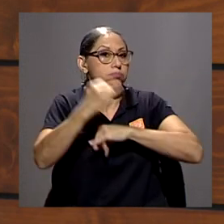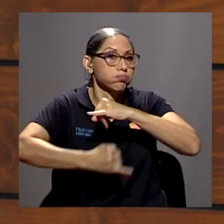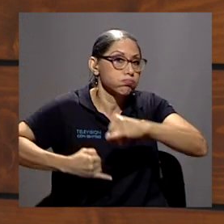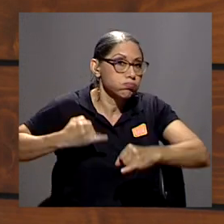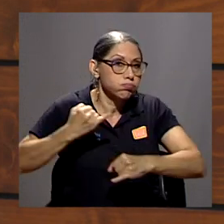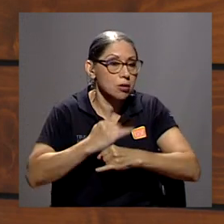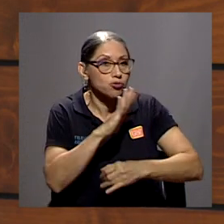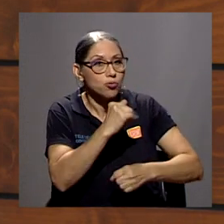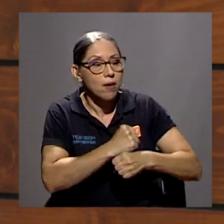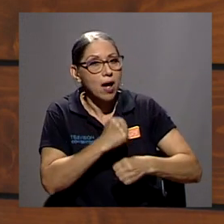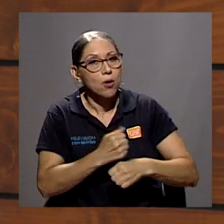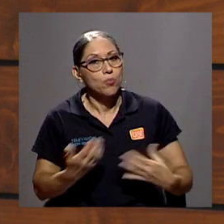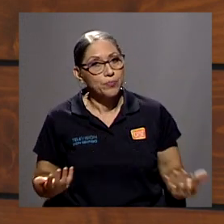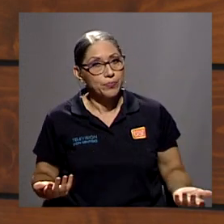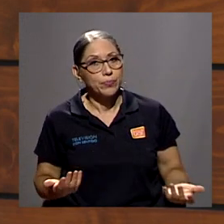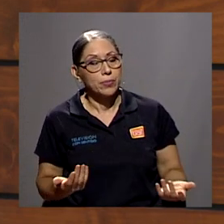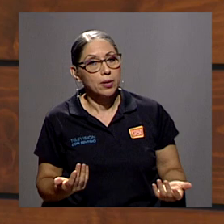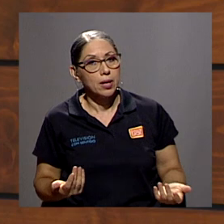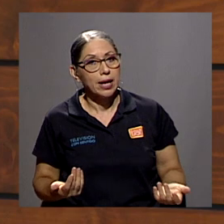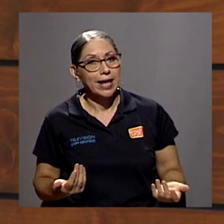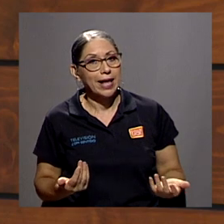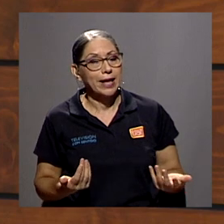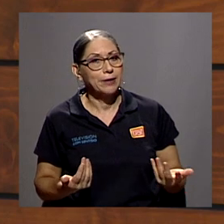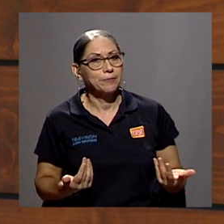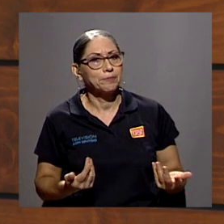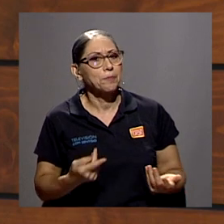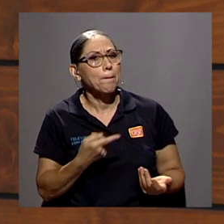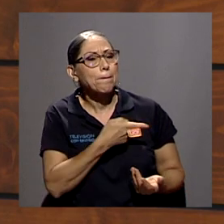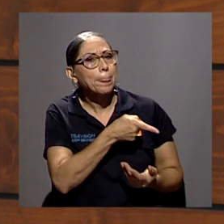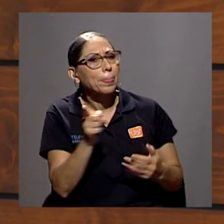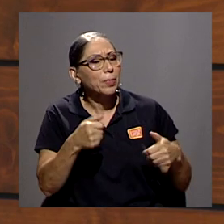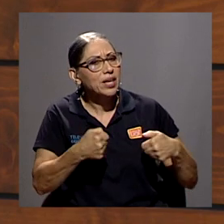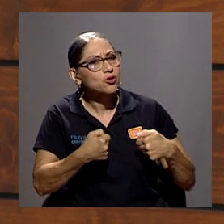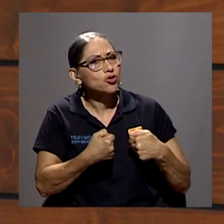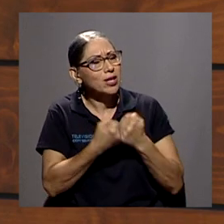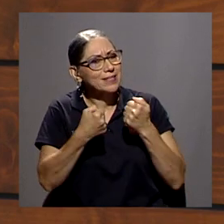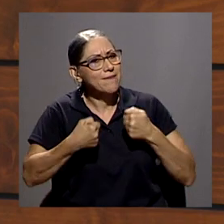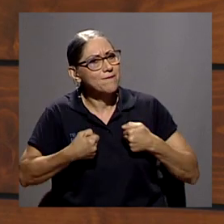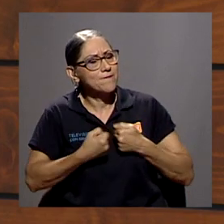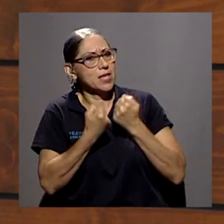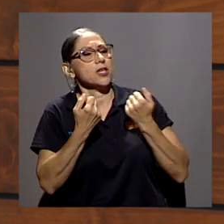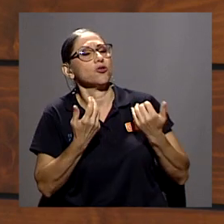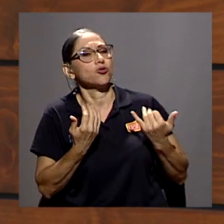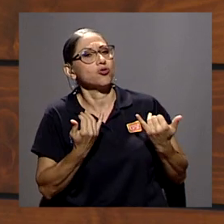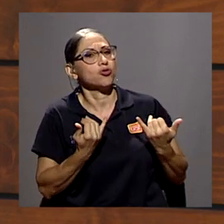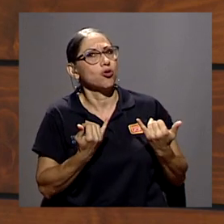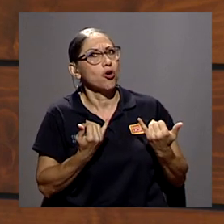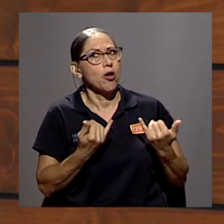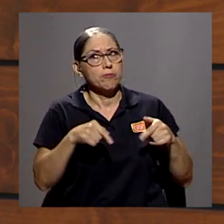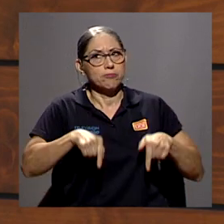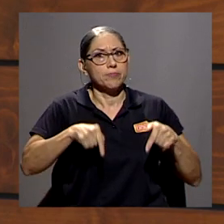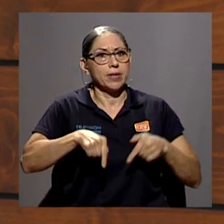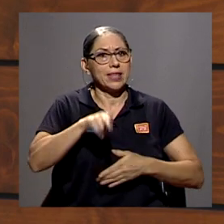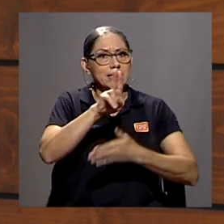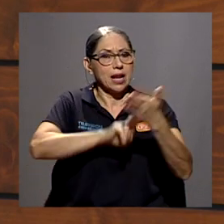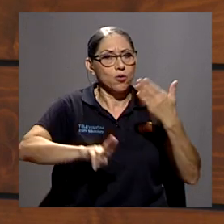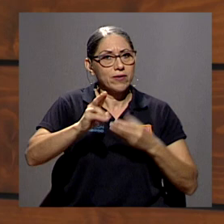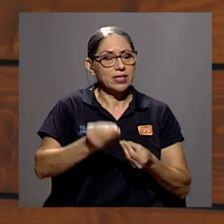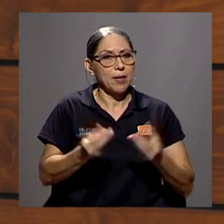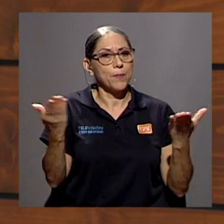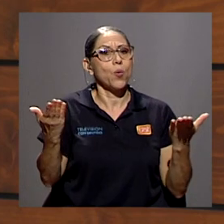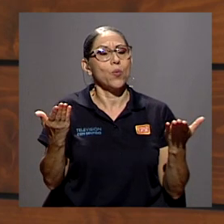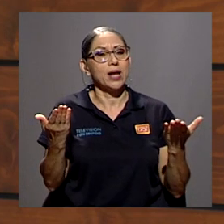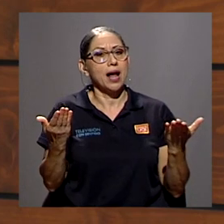su trabajo hasta donde esos desafíos hoy por hoy desde la universidad pública